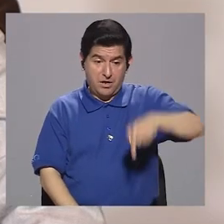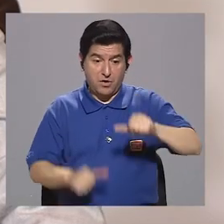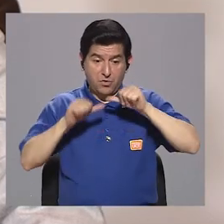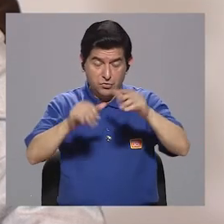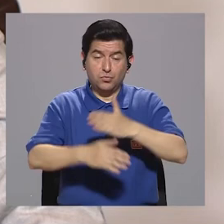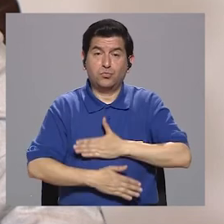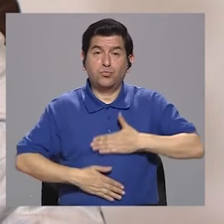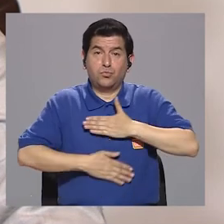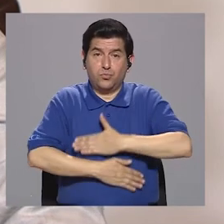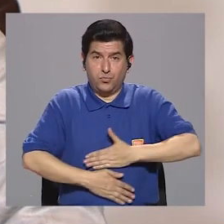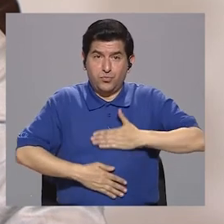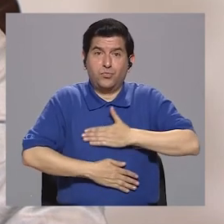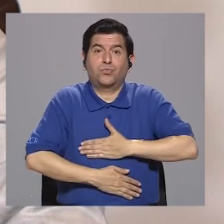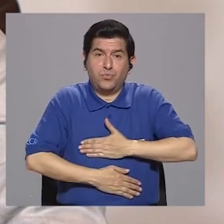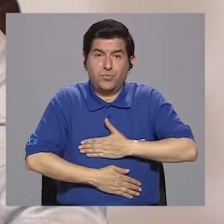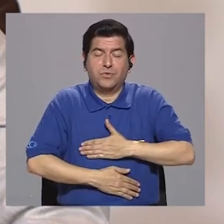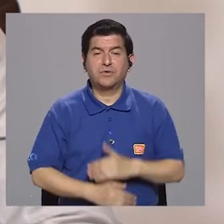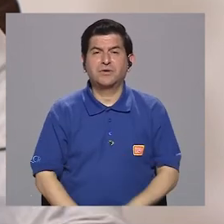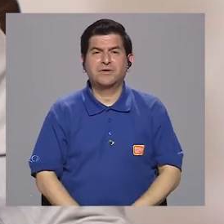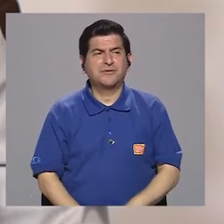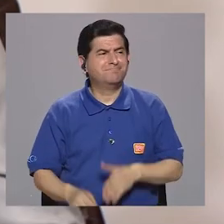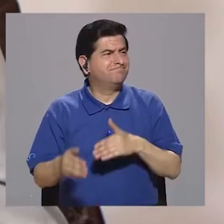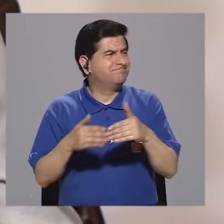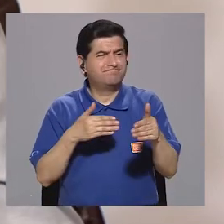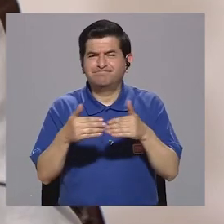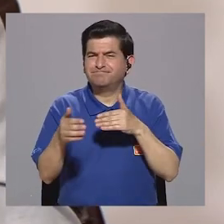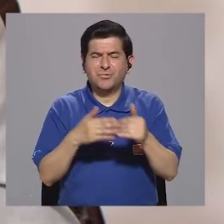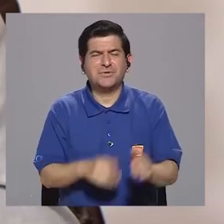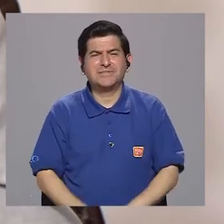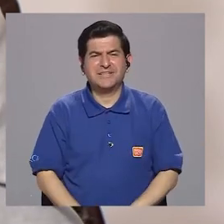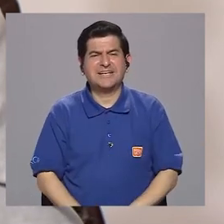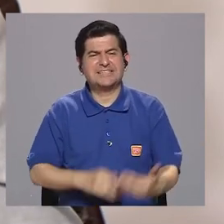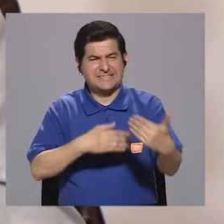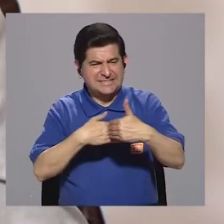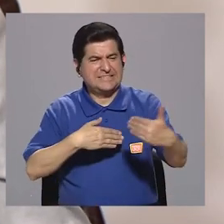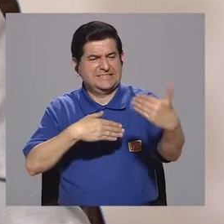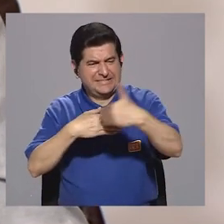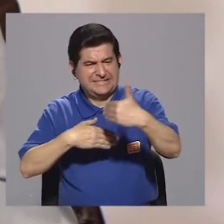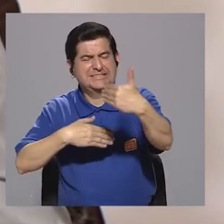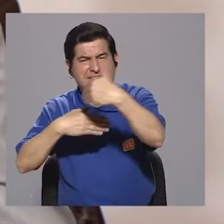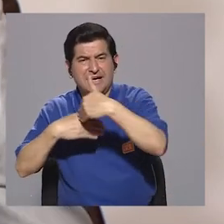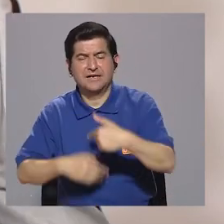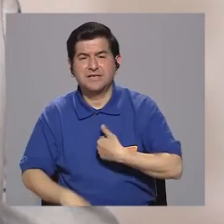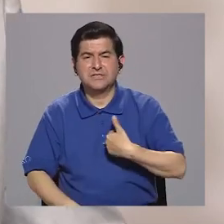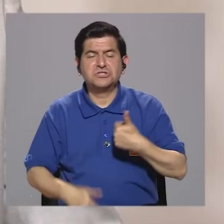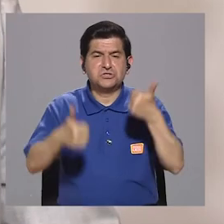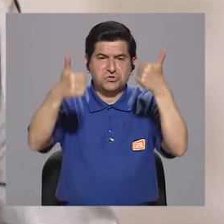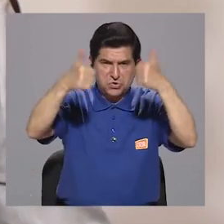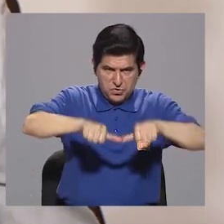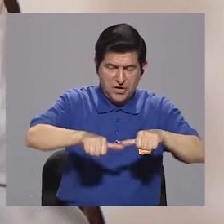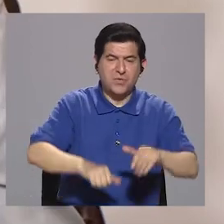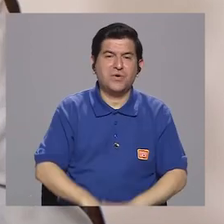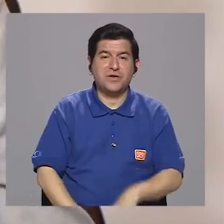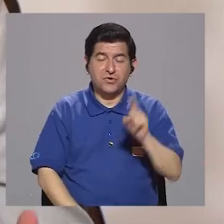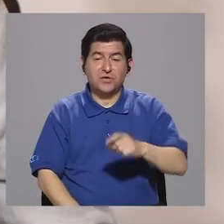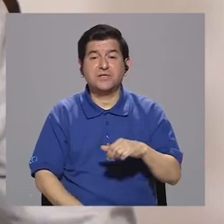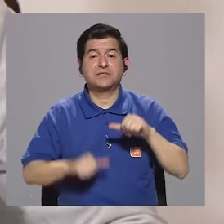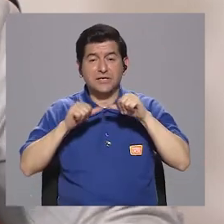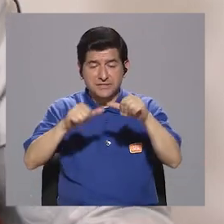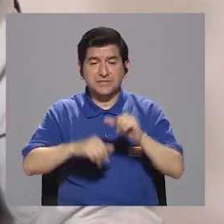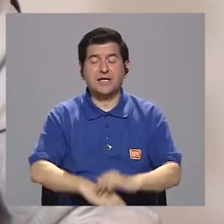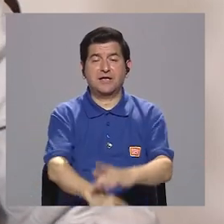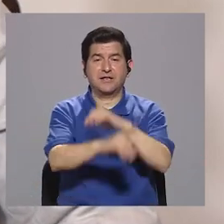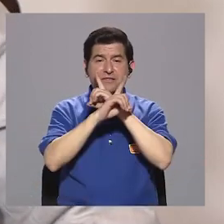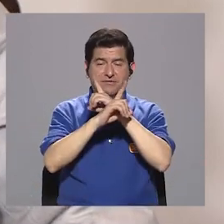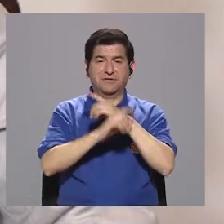todavía disfrutamos y que, aunque constantemente se pueda ver atacada, coincido con don Rogelio que debemos de seguir defendiéndolo